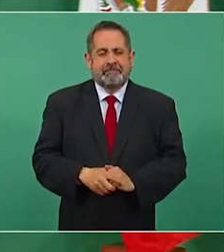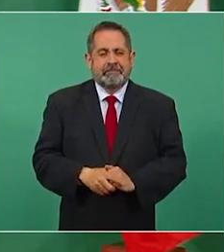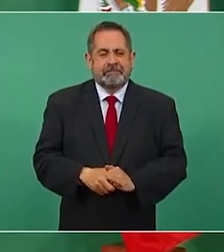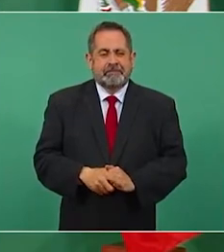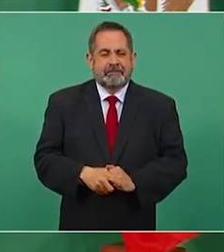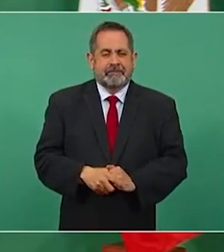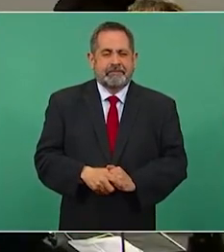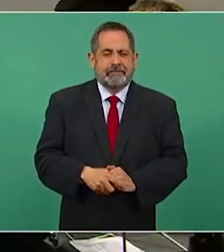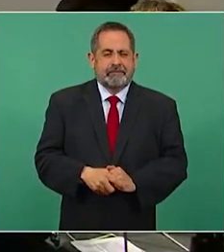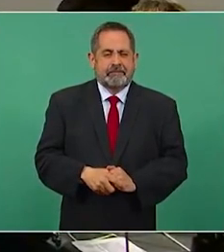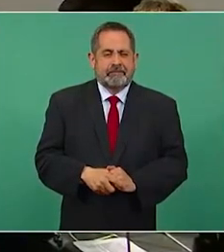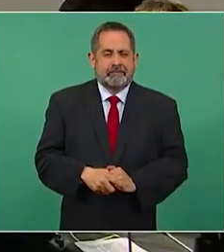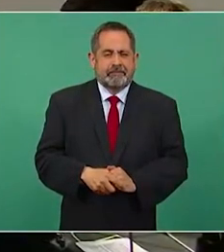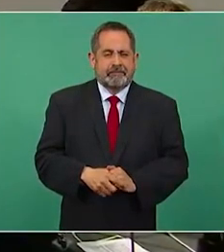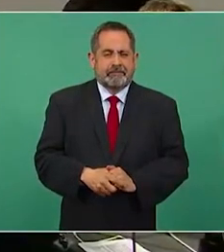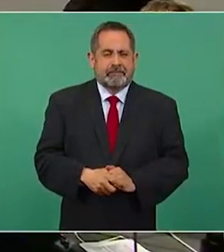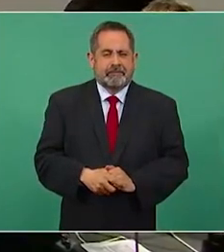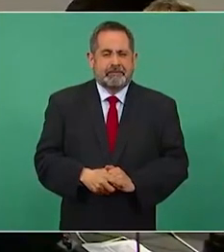enojarse.